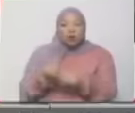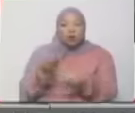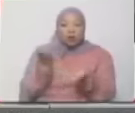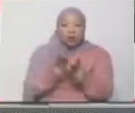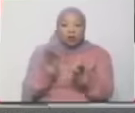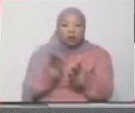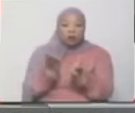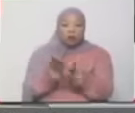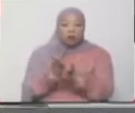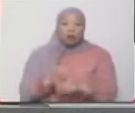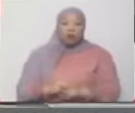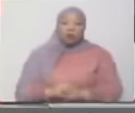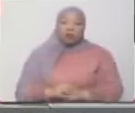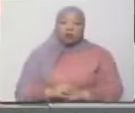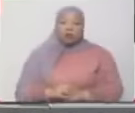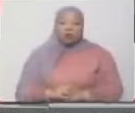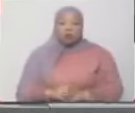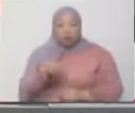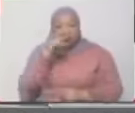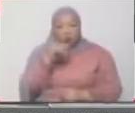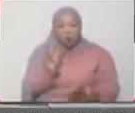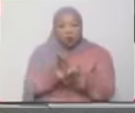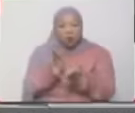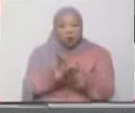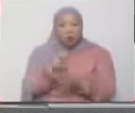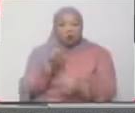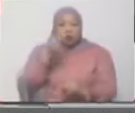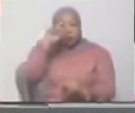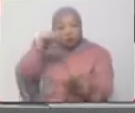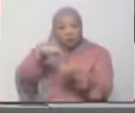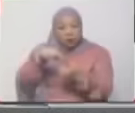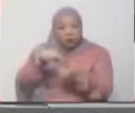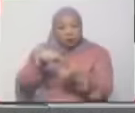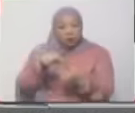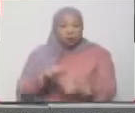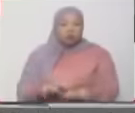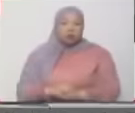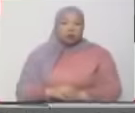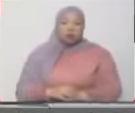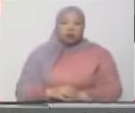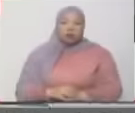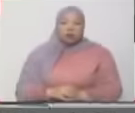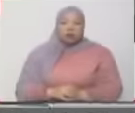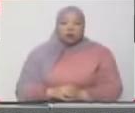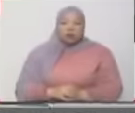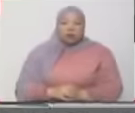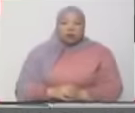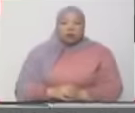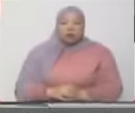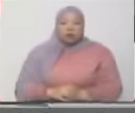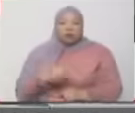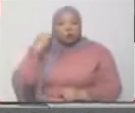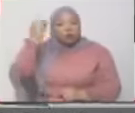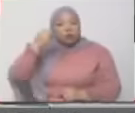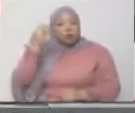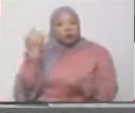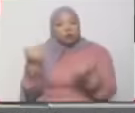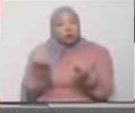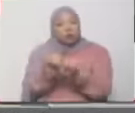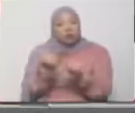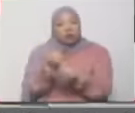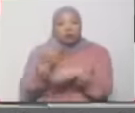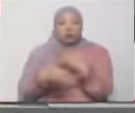escolares? Que este año tenemos nuevas metas. Es que yo creo que de tanto insistir, ya a esta altura deberíamos